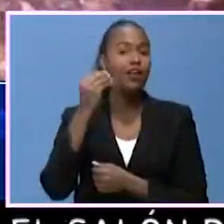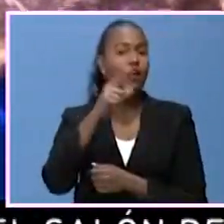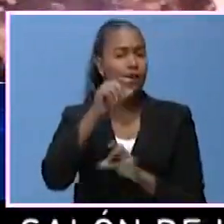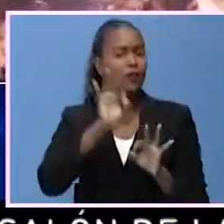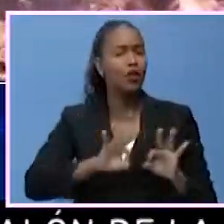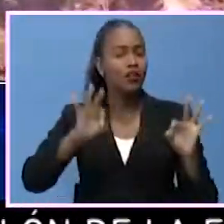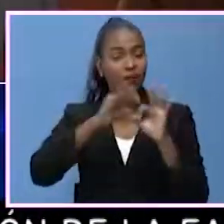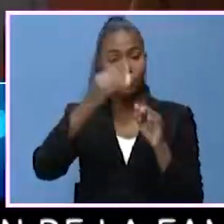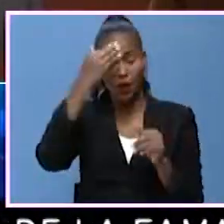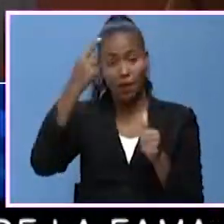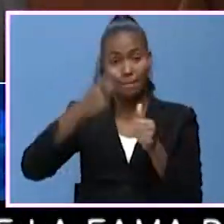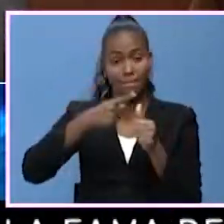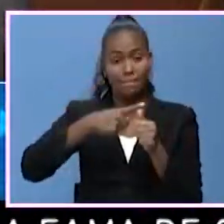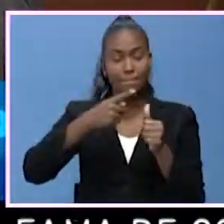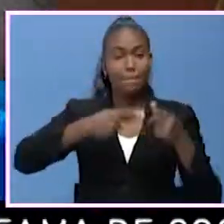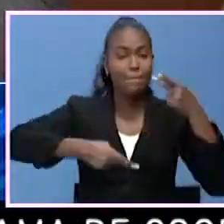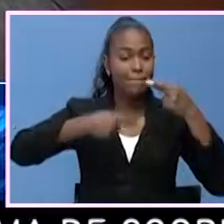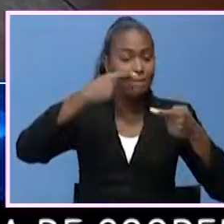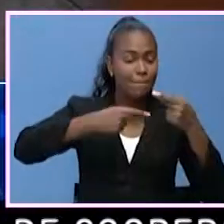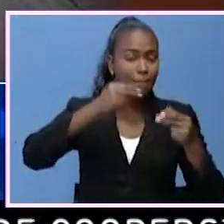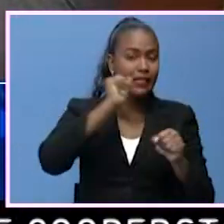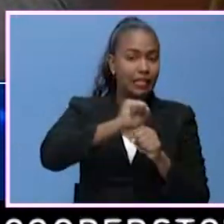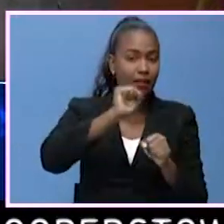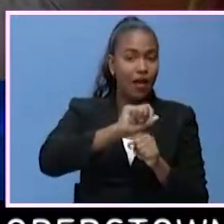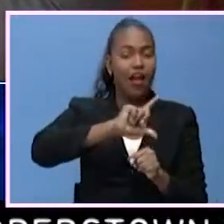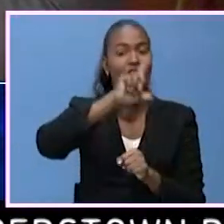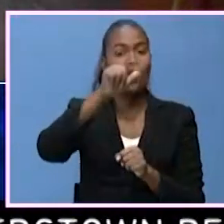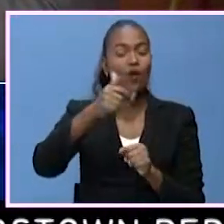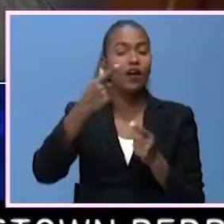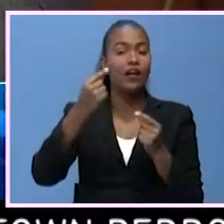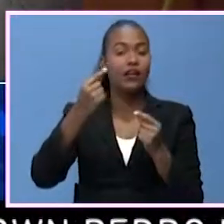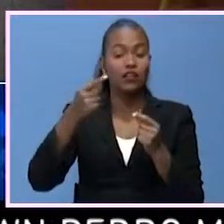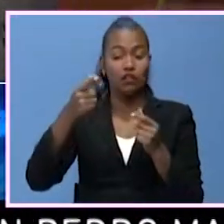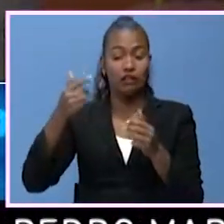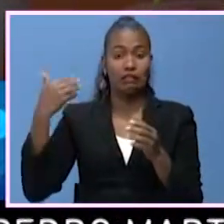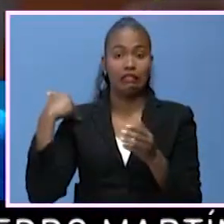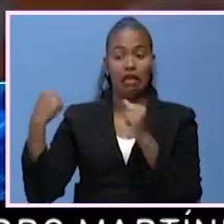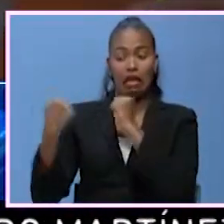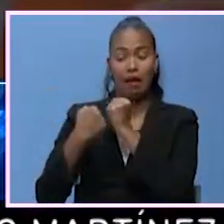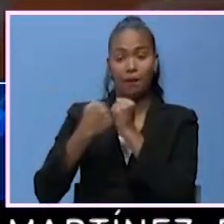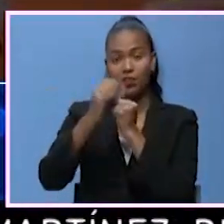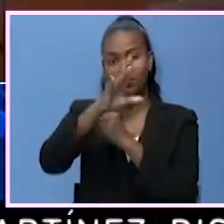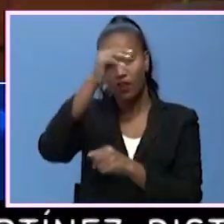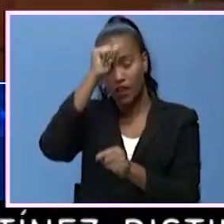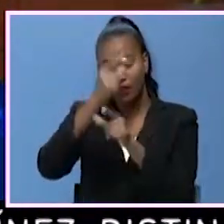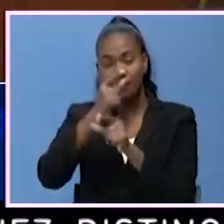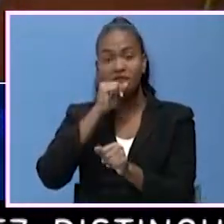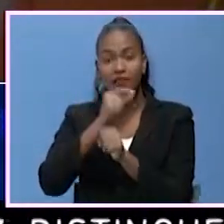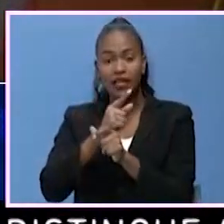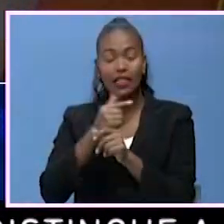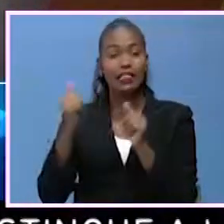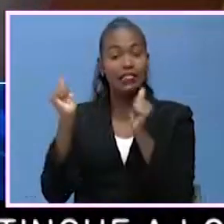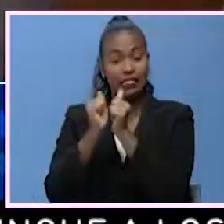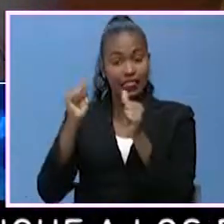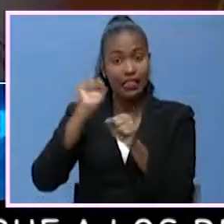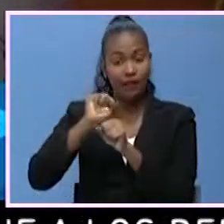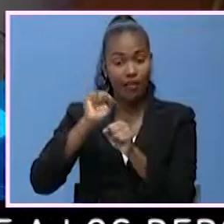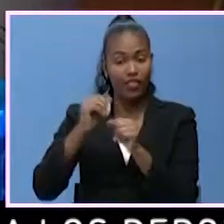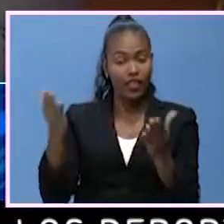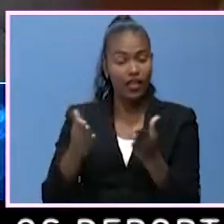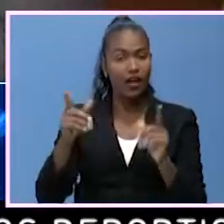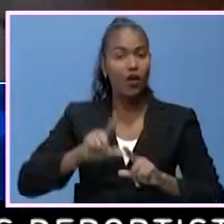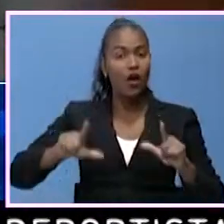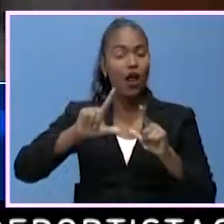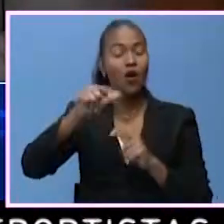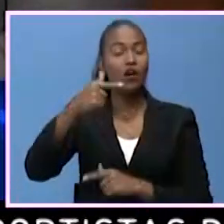porque primero trabajas en un negocio de comida, luego entonces que consigues el apoyo de tus hermanos, estando trabajando en este lugar,